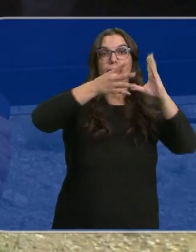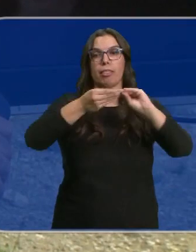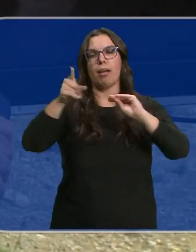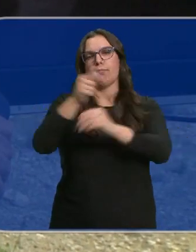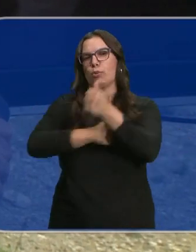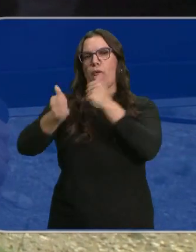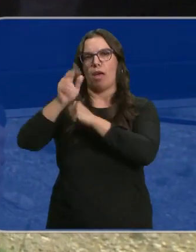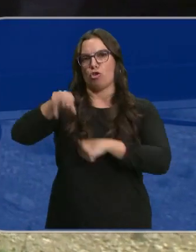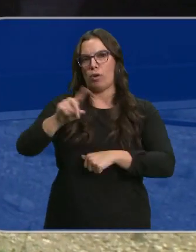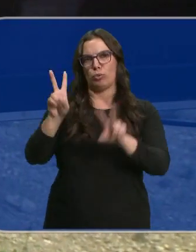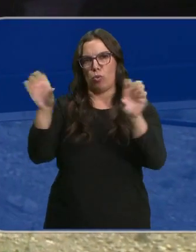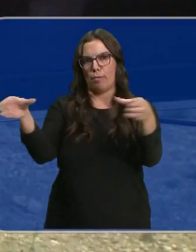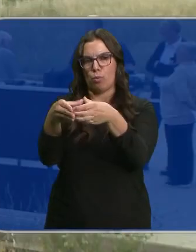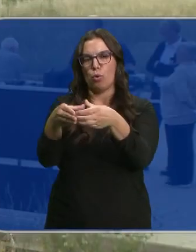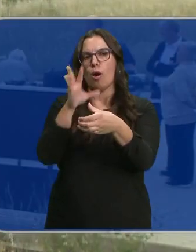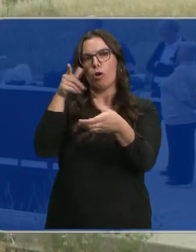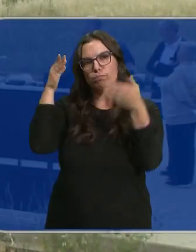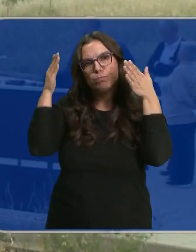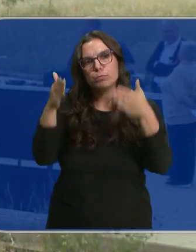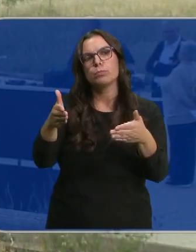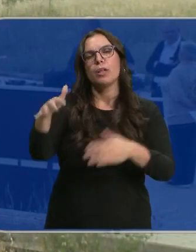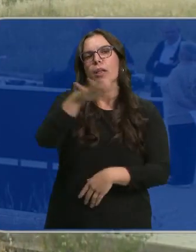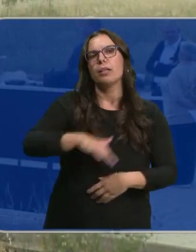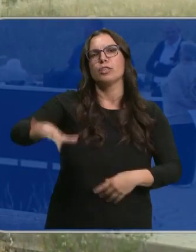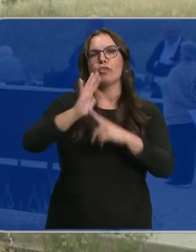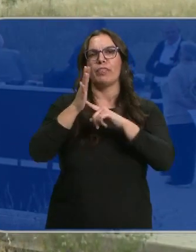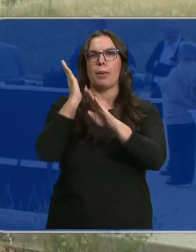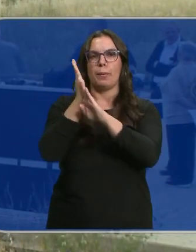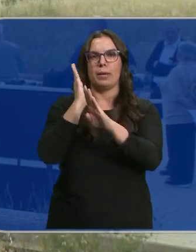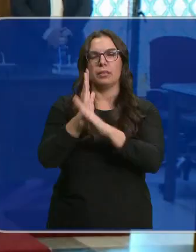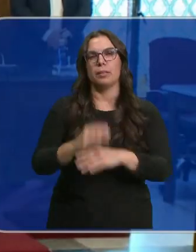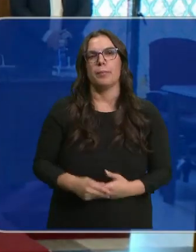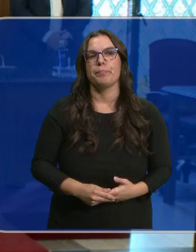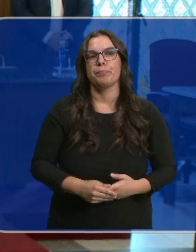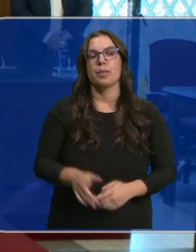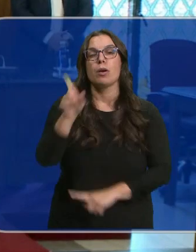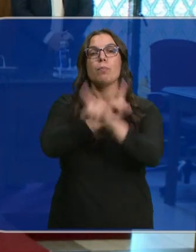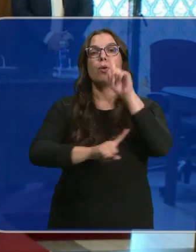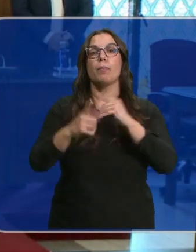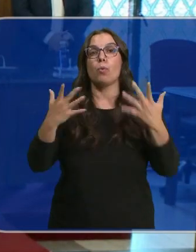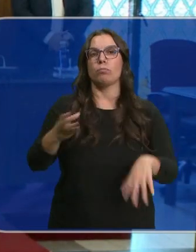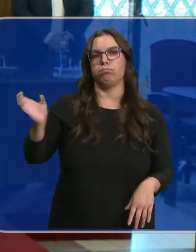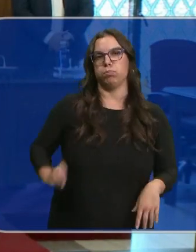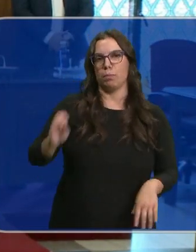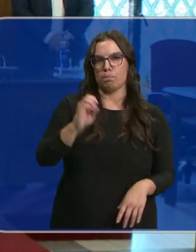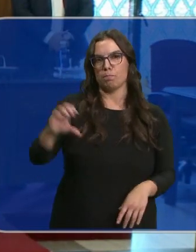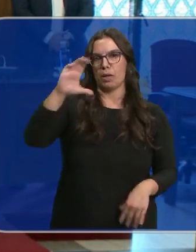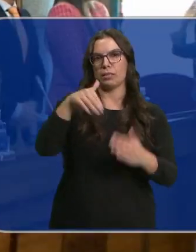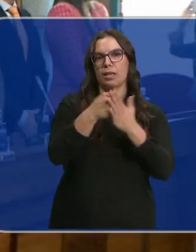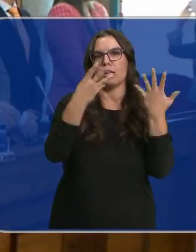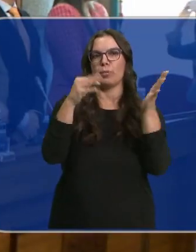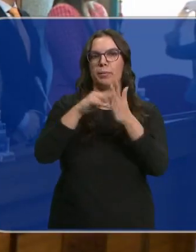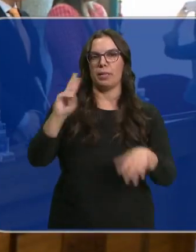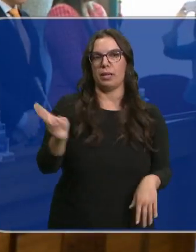prioritarios para la nueva corporación que pone el foco en el recinto ferial permanente. La polémica, la subida de su salario hasta los